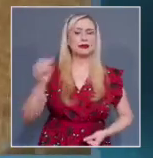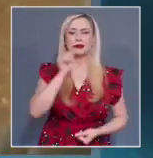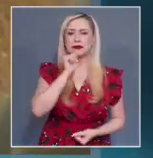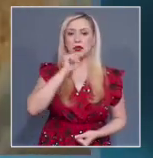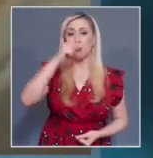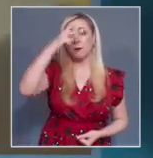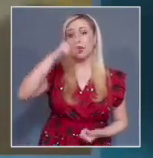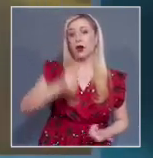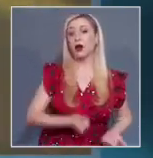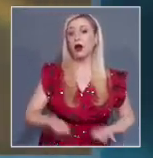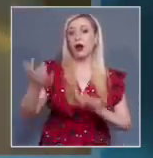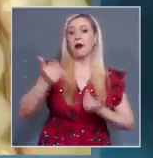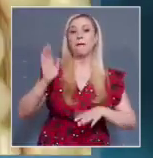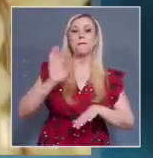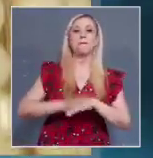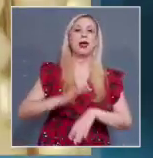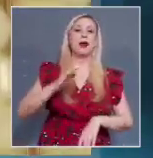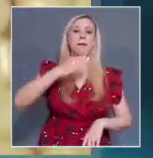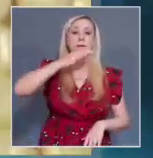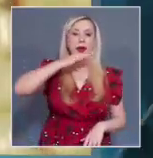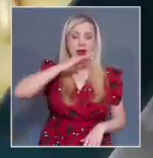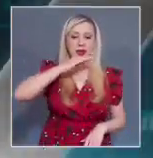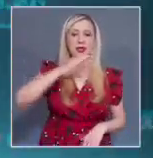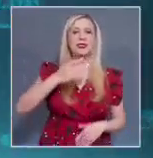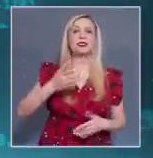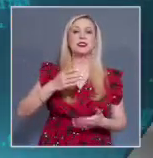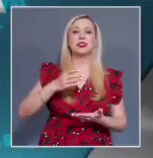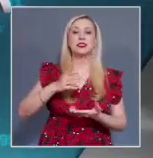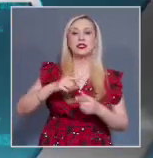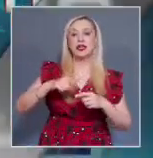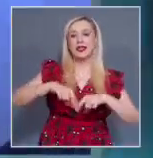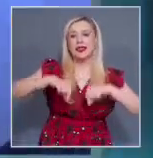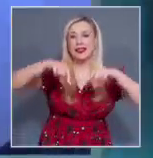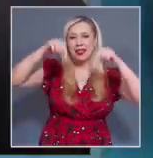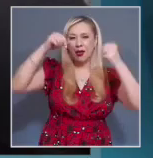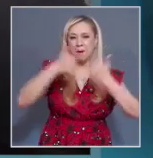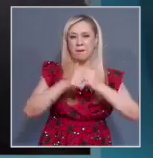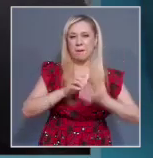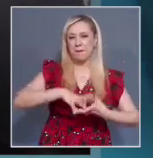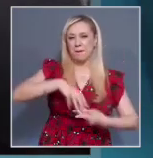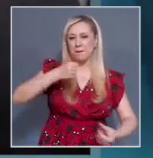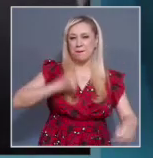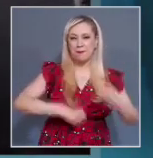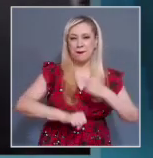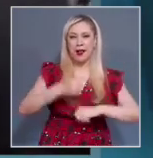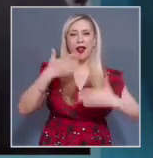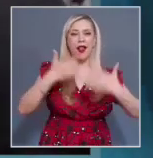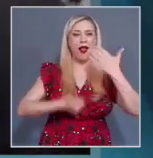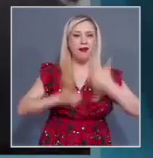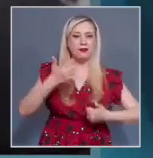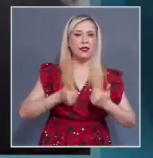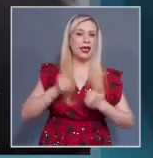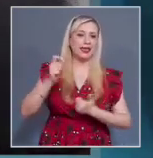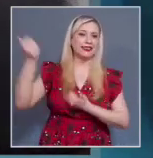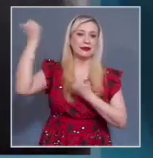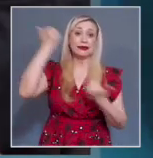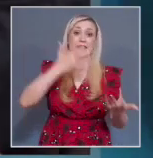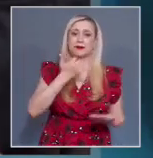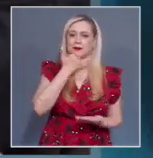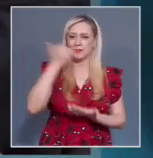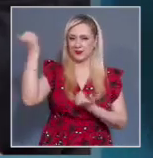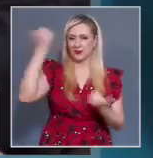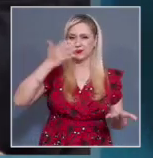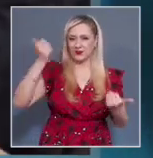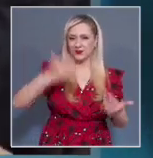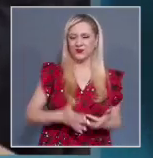maíz, soya, trigo y leche, entre otros. La CONSAR prevé modificaciones al régimen de